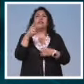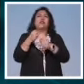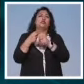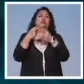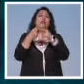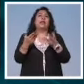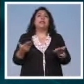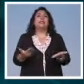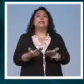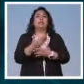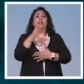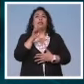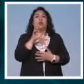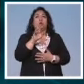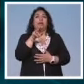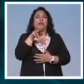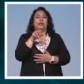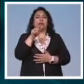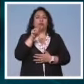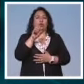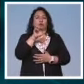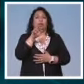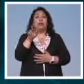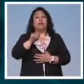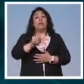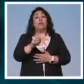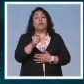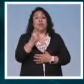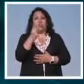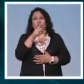centenario de nacimiento de Ernesto Cardenal. Para